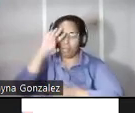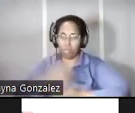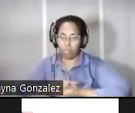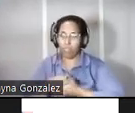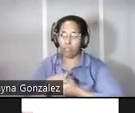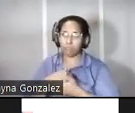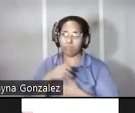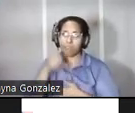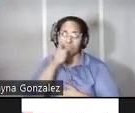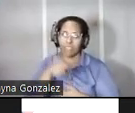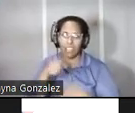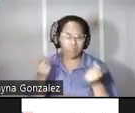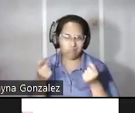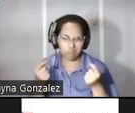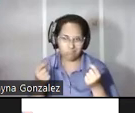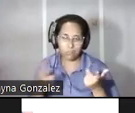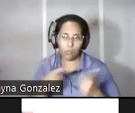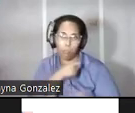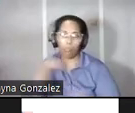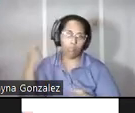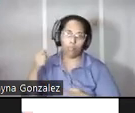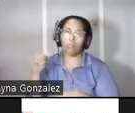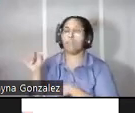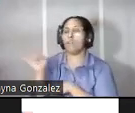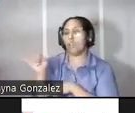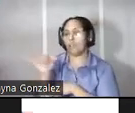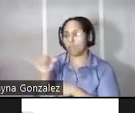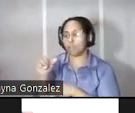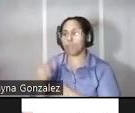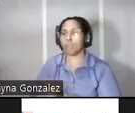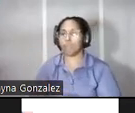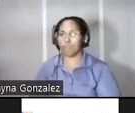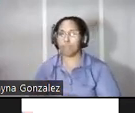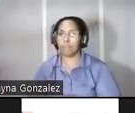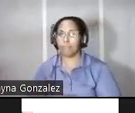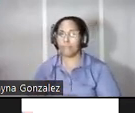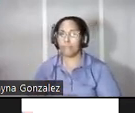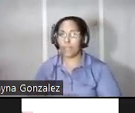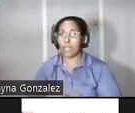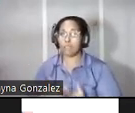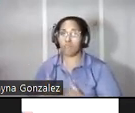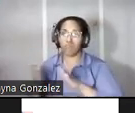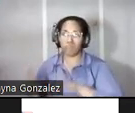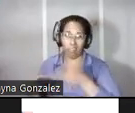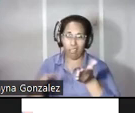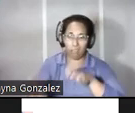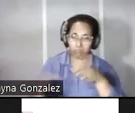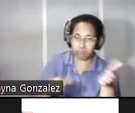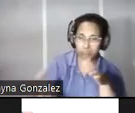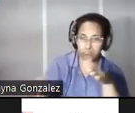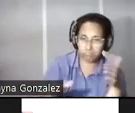en el cuello, lo cual le ocasionó una hemorragia. Estas acciones apuntan a que la tragedia se